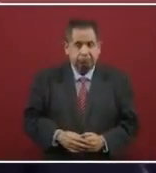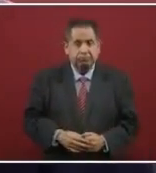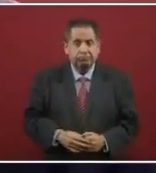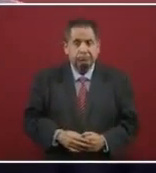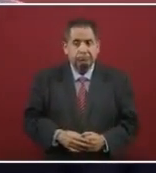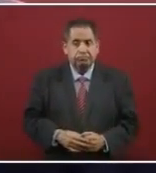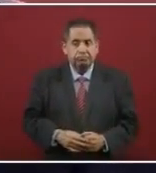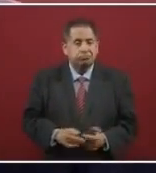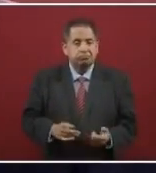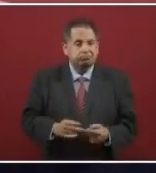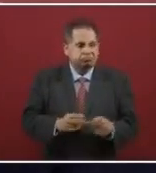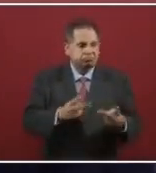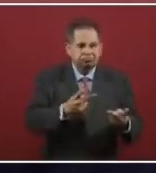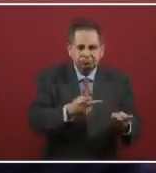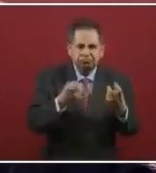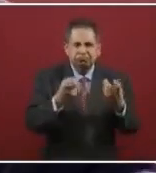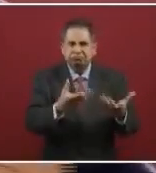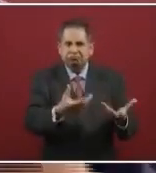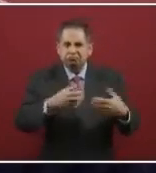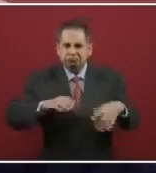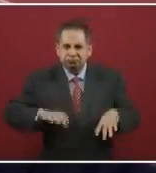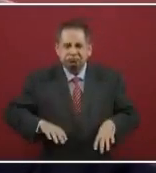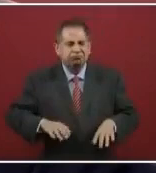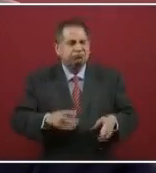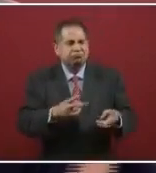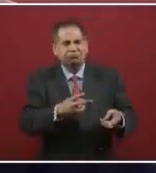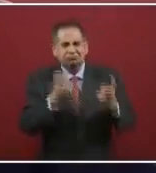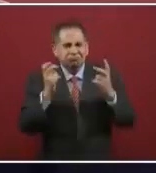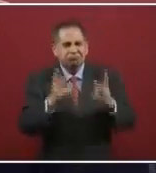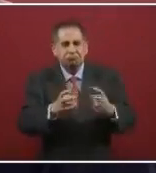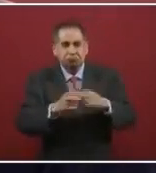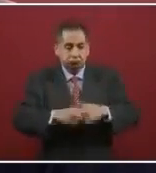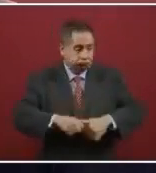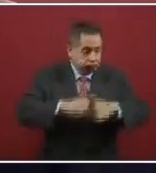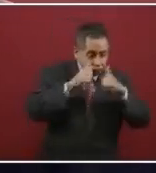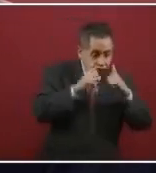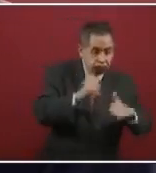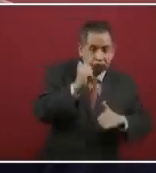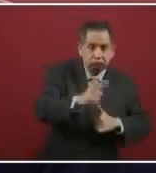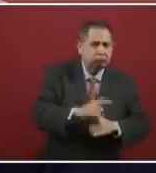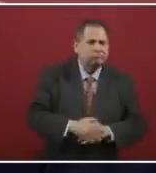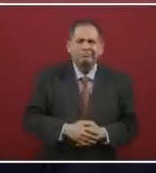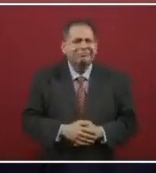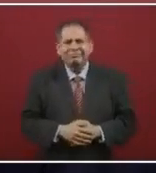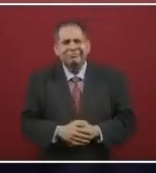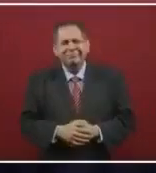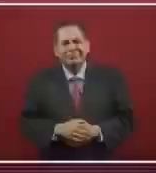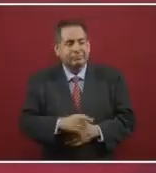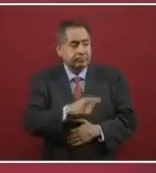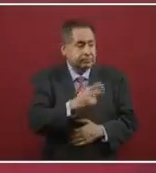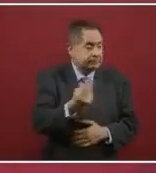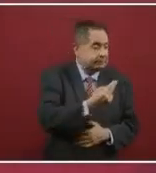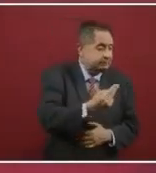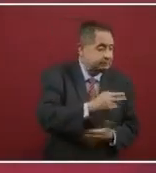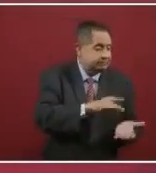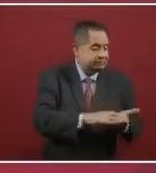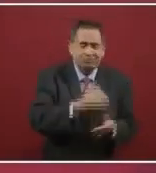Se dedicaban a saquear y no atendían las necesidades del pueblo.